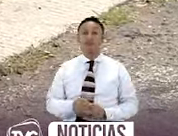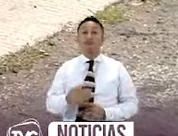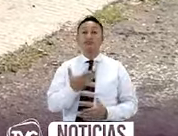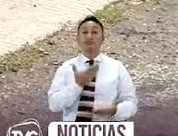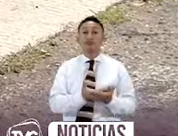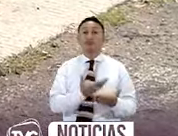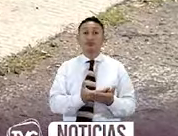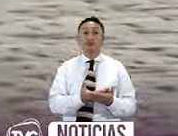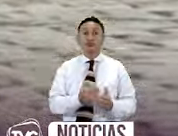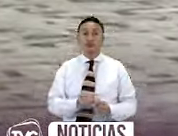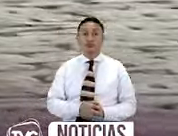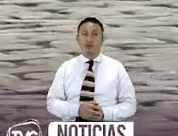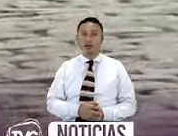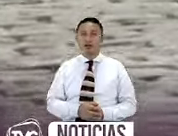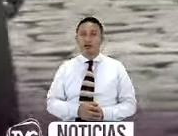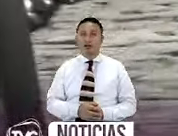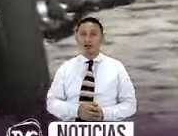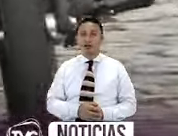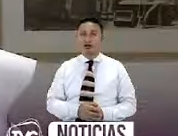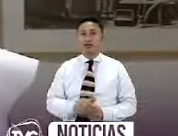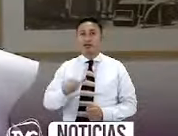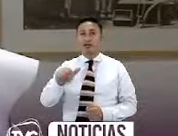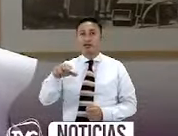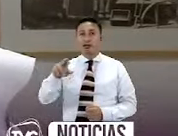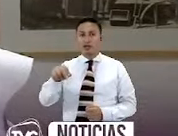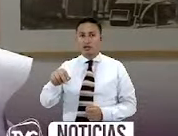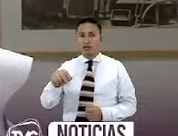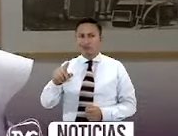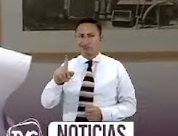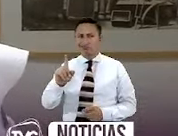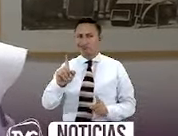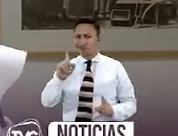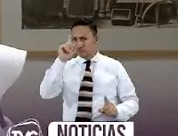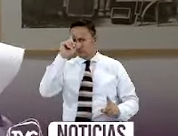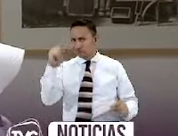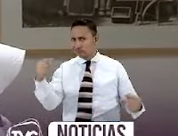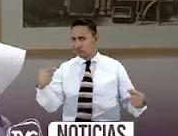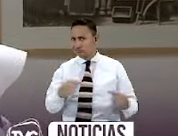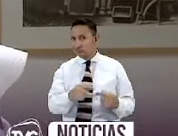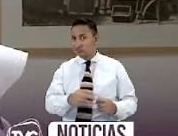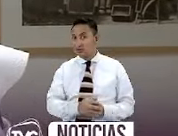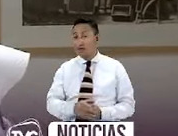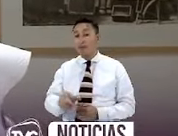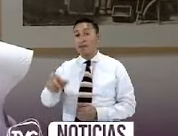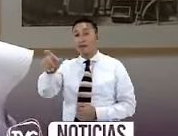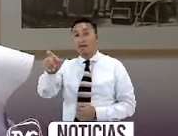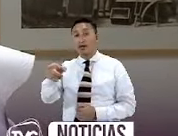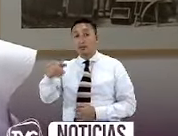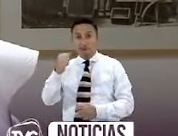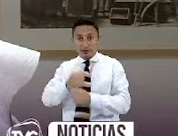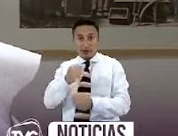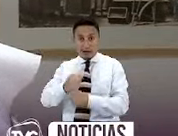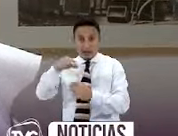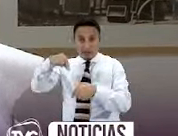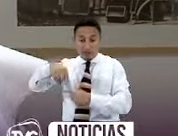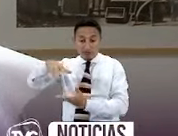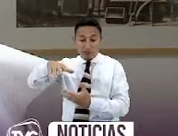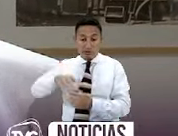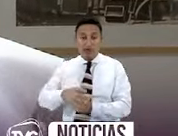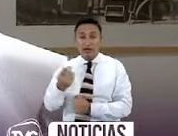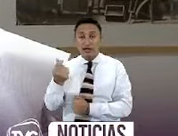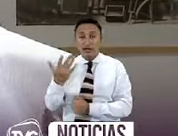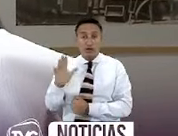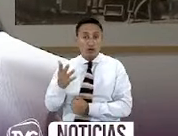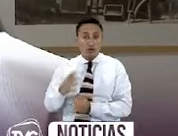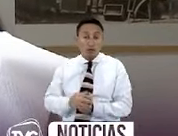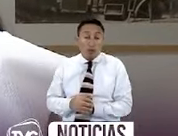de acuerdo la concejal Ledesma. Entonces, si las personas que hacen este servicio es porque no tienen recursos, yo pienso que no